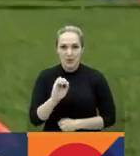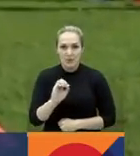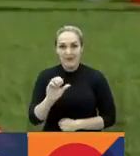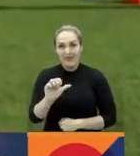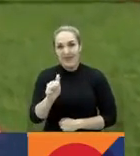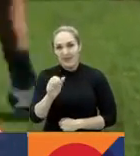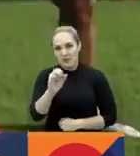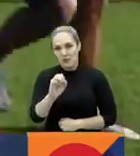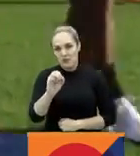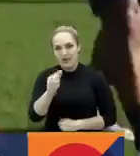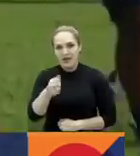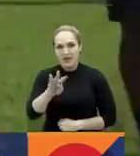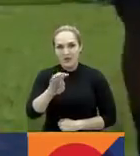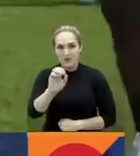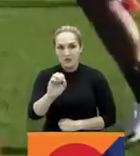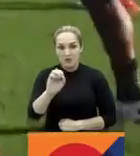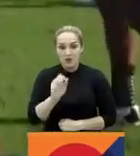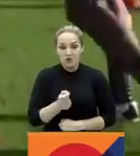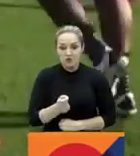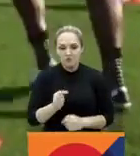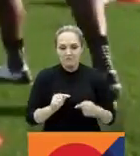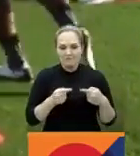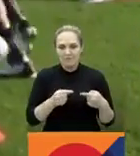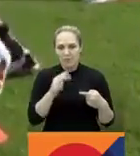octubre. Comenzamos frente a Uruguay.